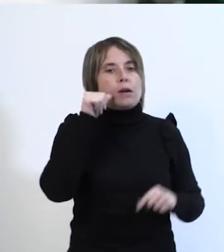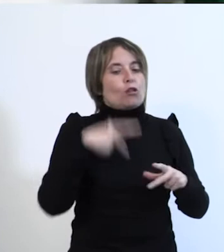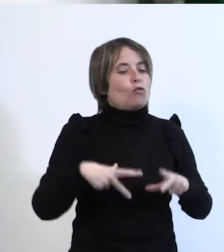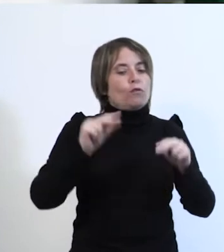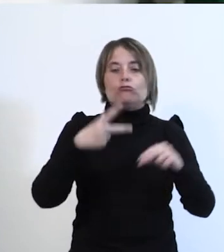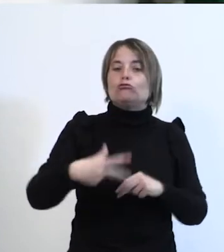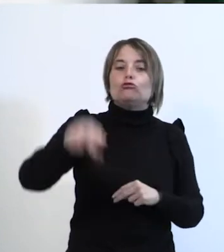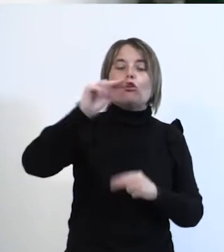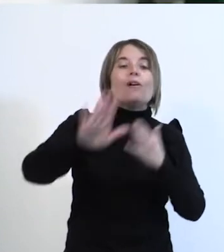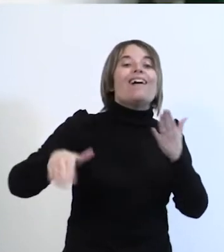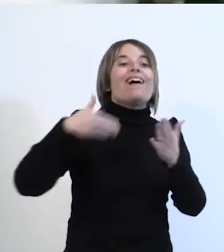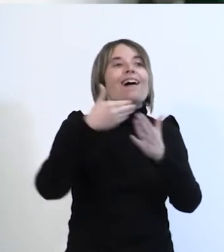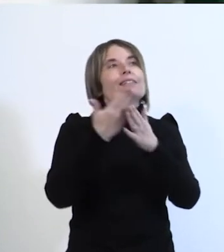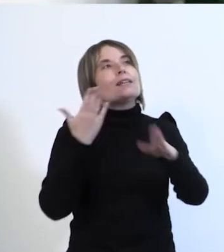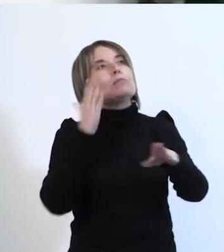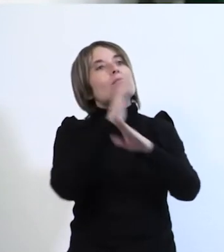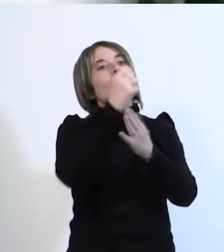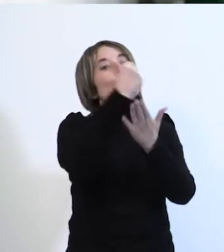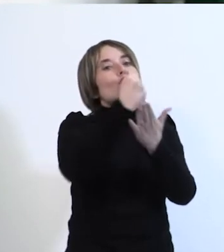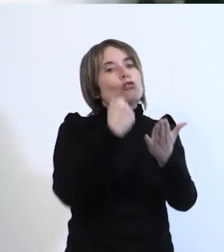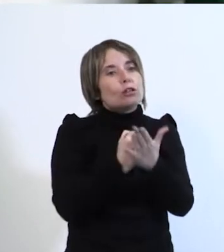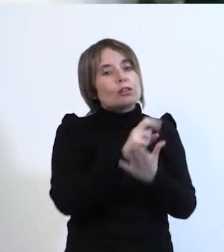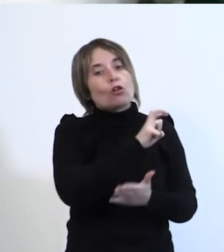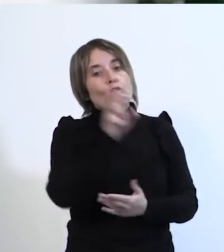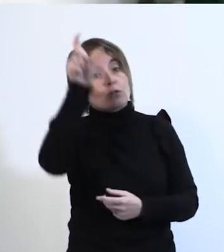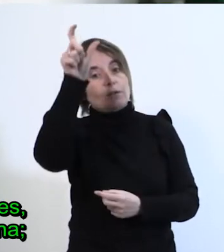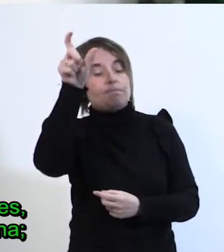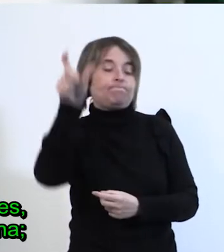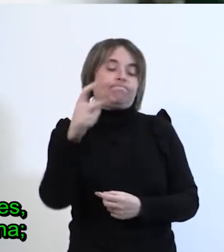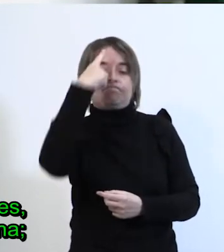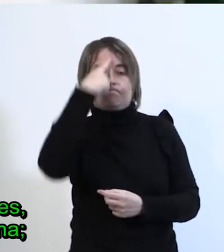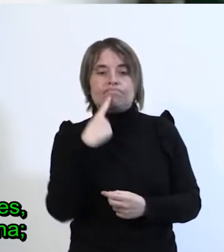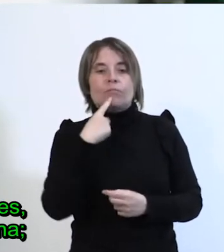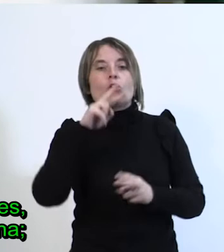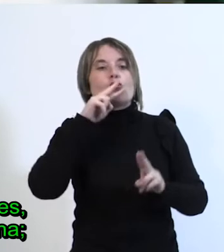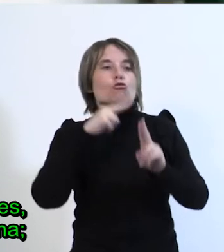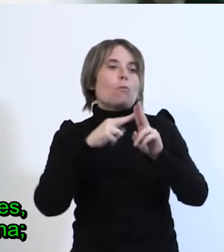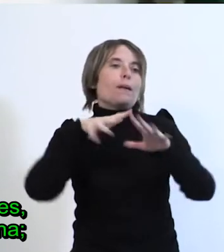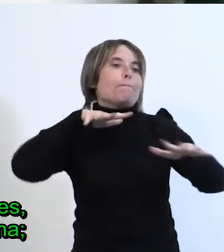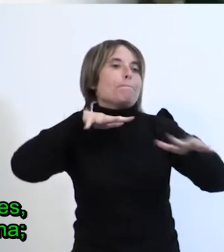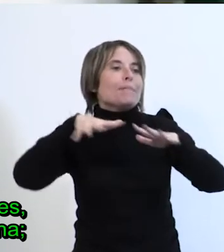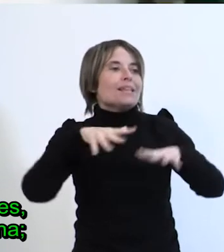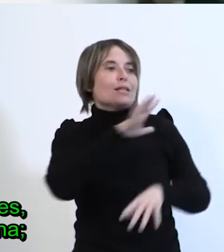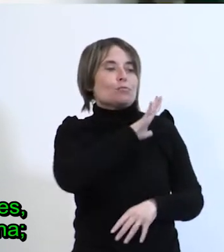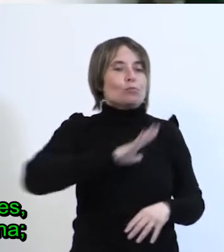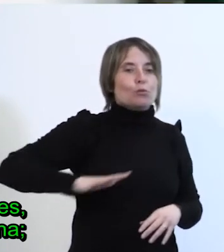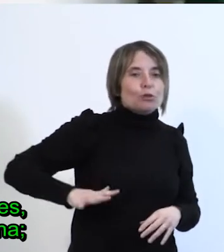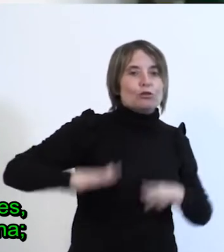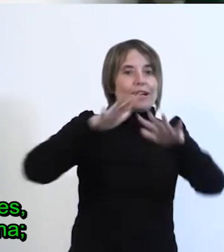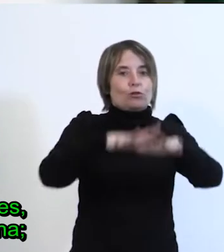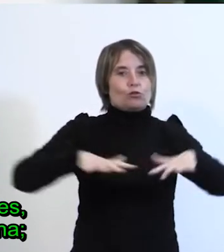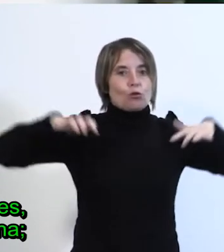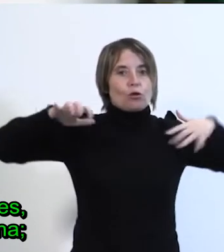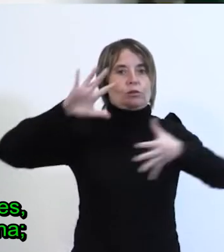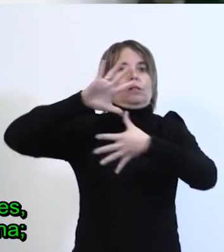proceder hasta que presentamos una solicitud de otra figura que se llaman medidas provisionales ya a nivel de